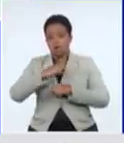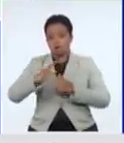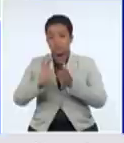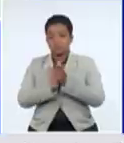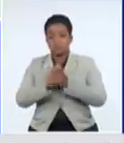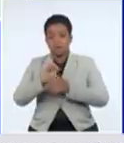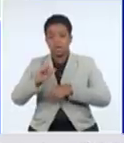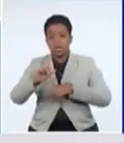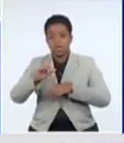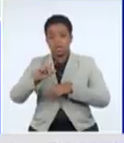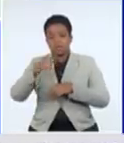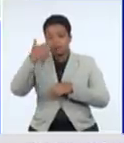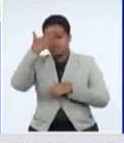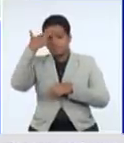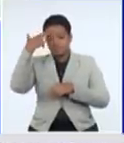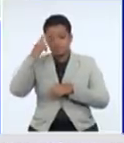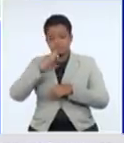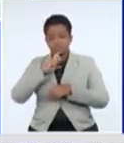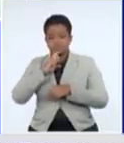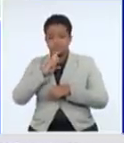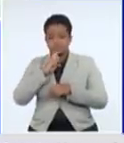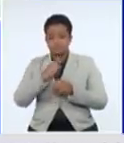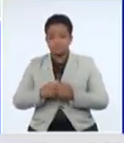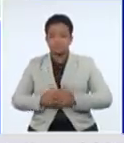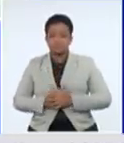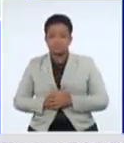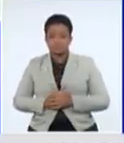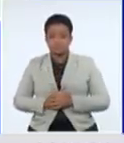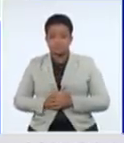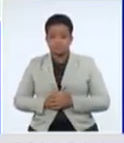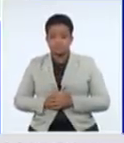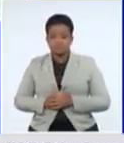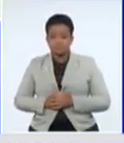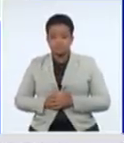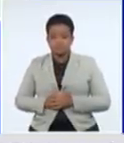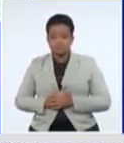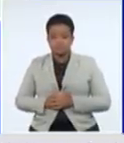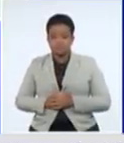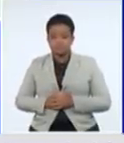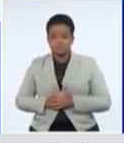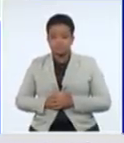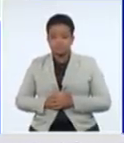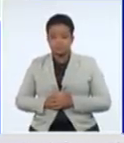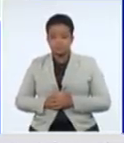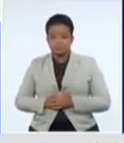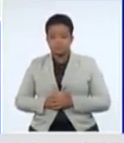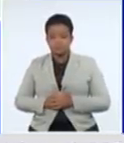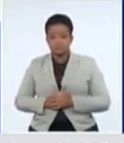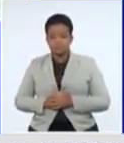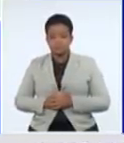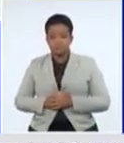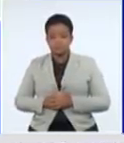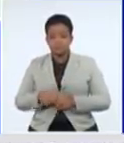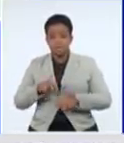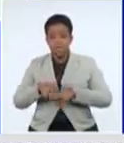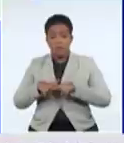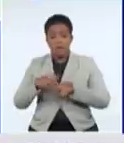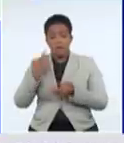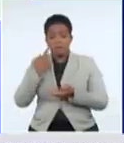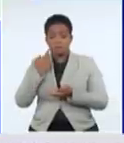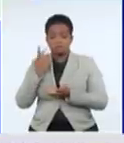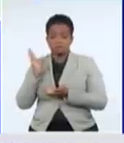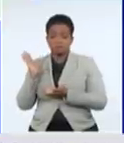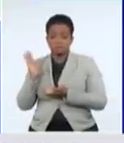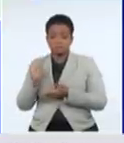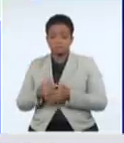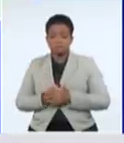los Baños. La Habana, con 56 casos autóctonos, sigue reduciendo su estadística, 16